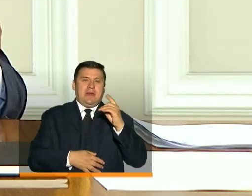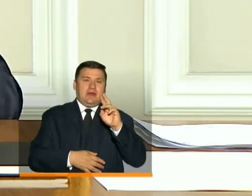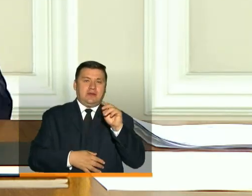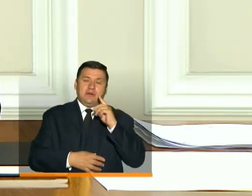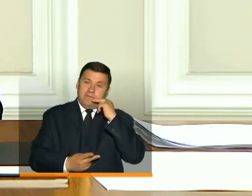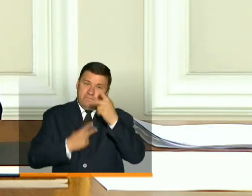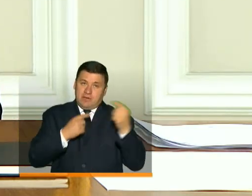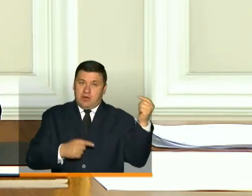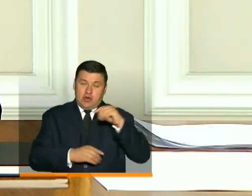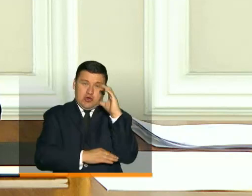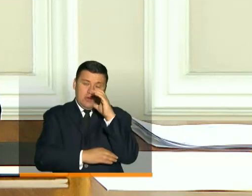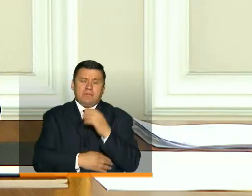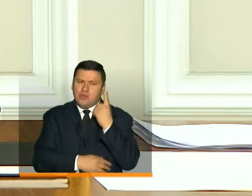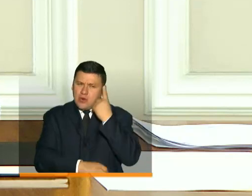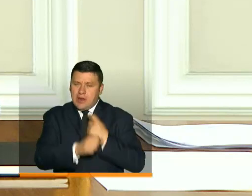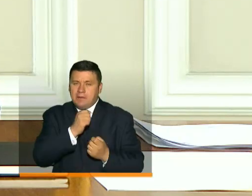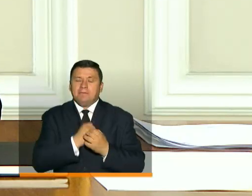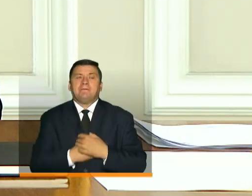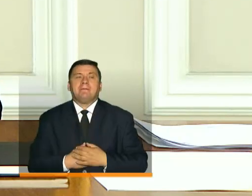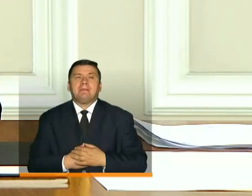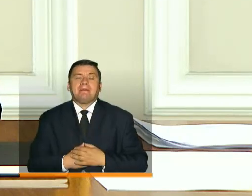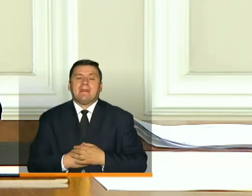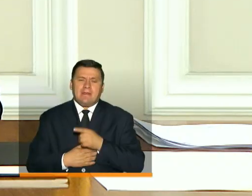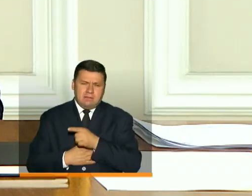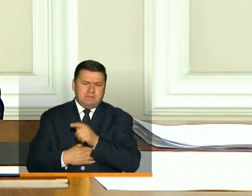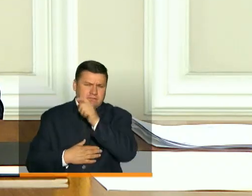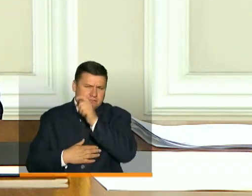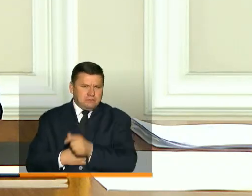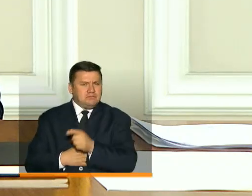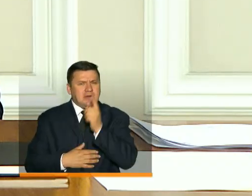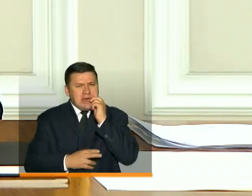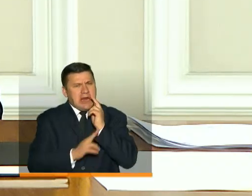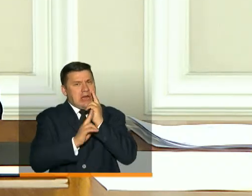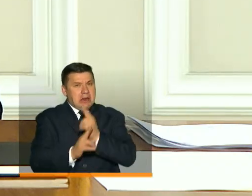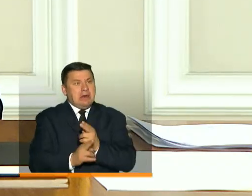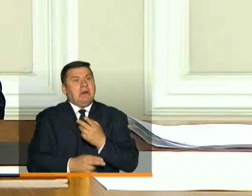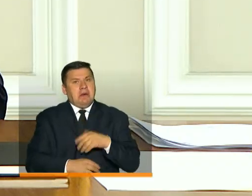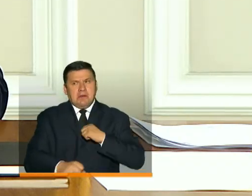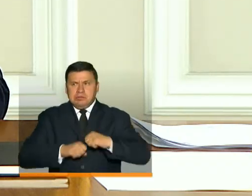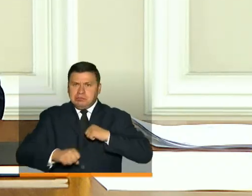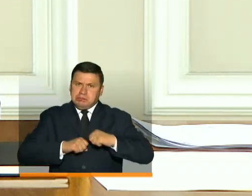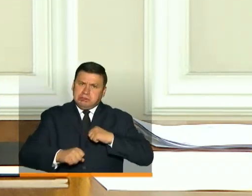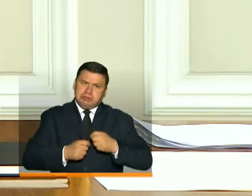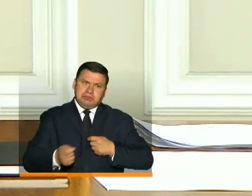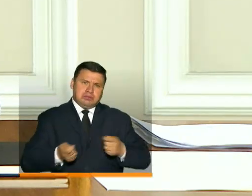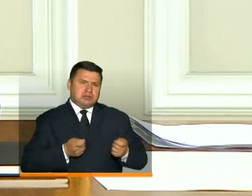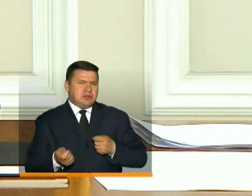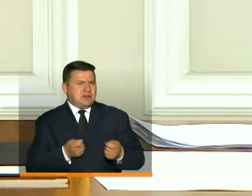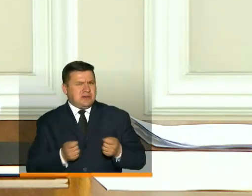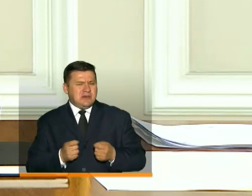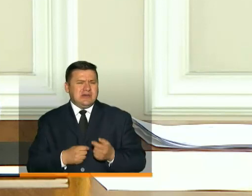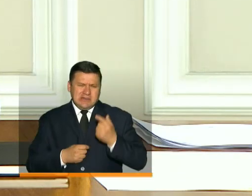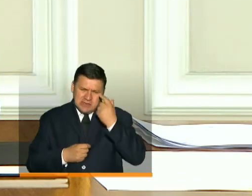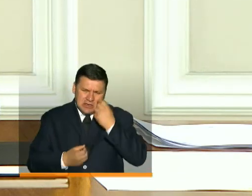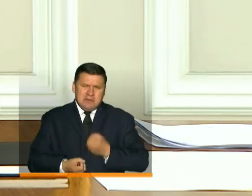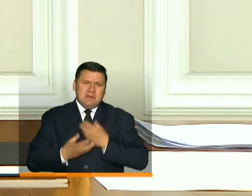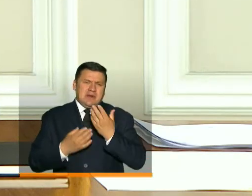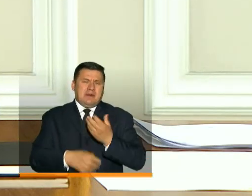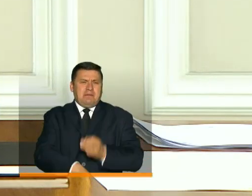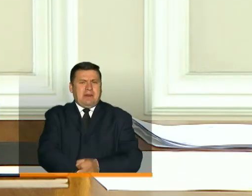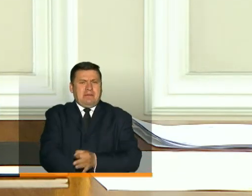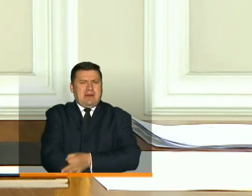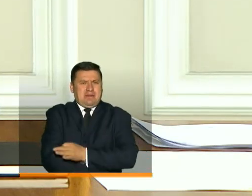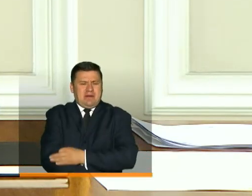nos visitó en Colombia el año pasado. Él nos dio un reconocimiento por la forma en la que enfrentamos los brotes de sarampión